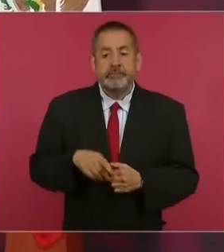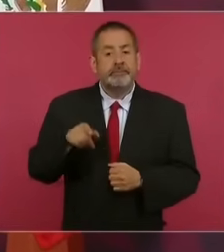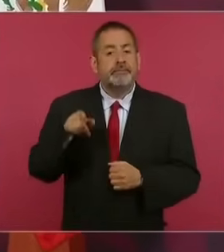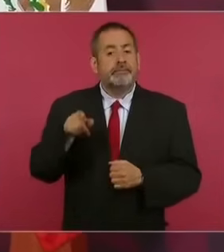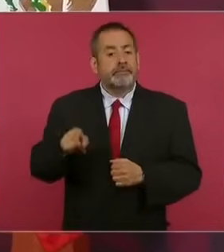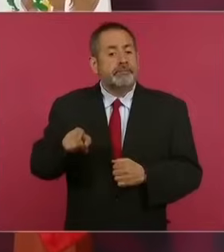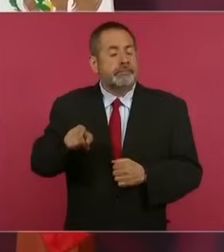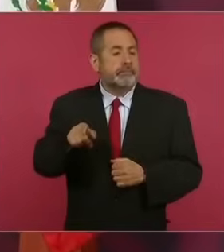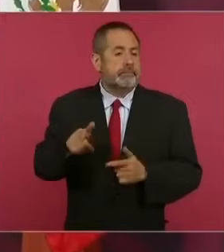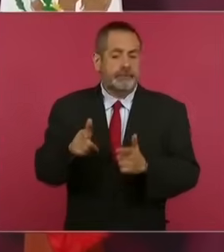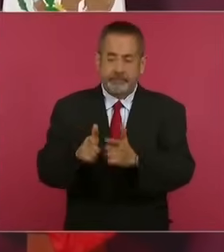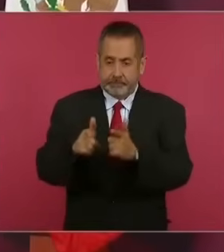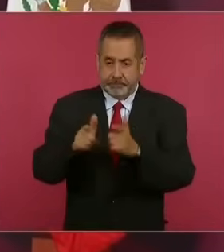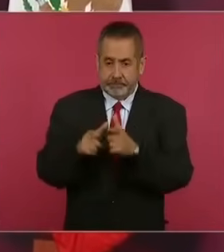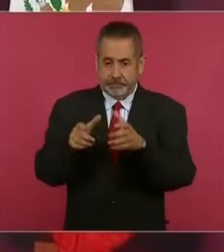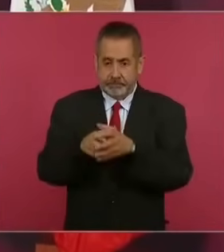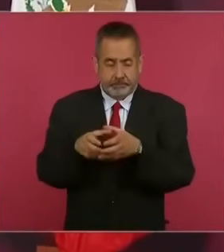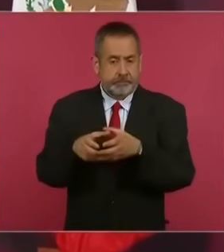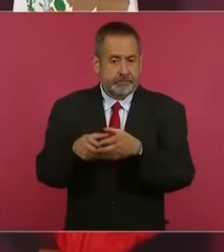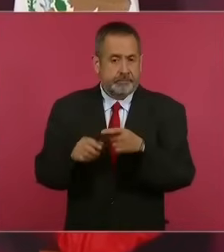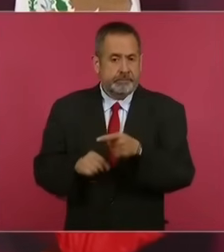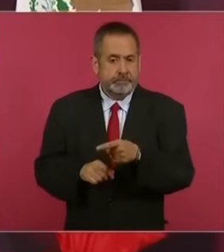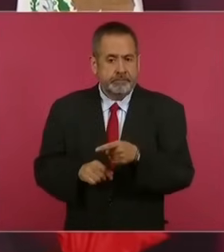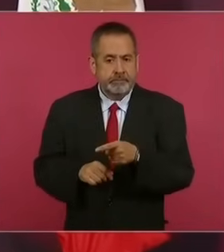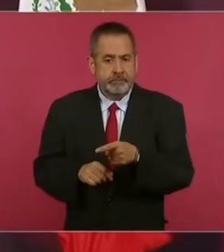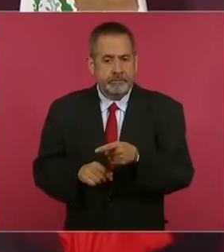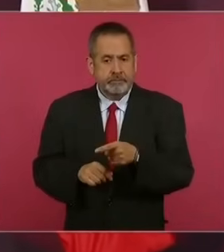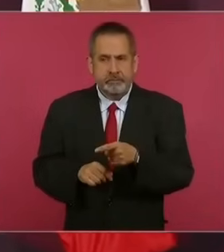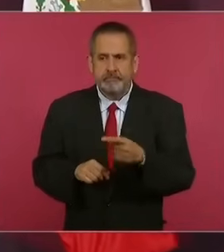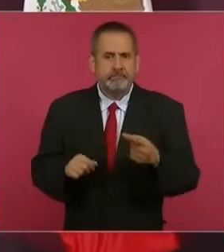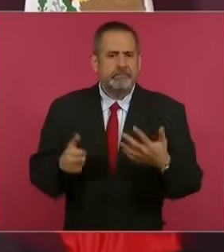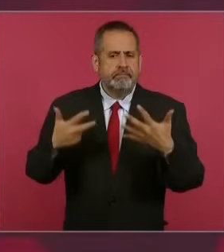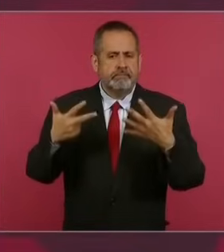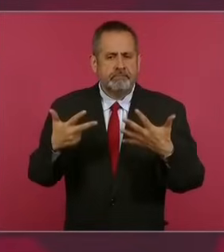este grupo de